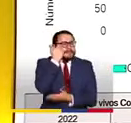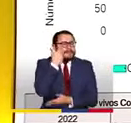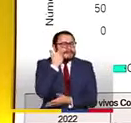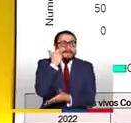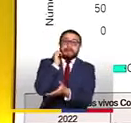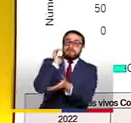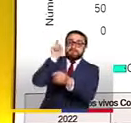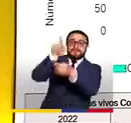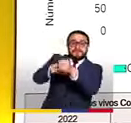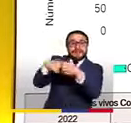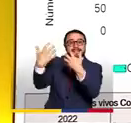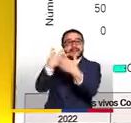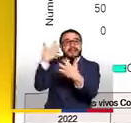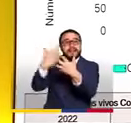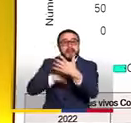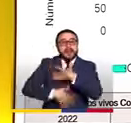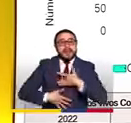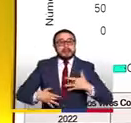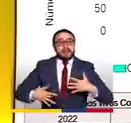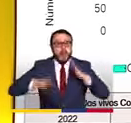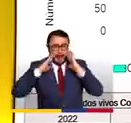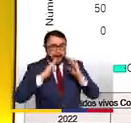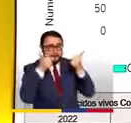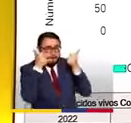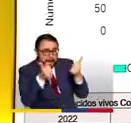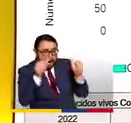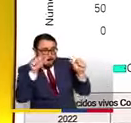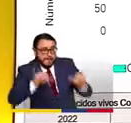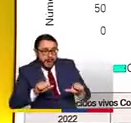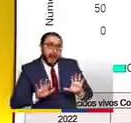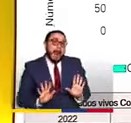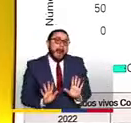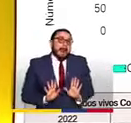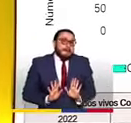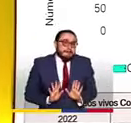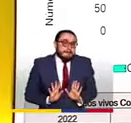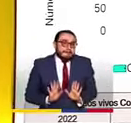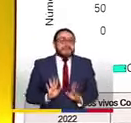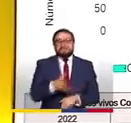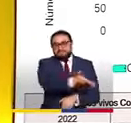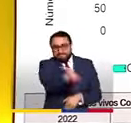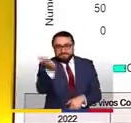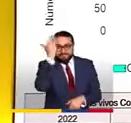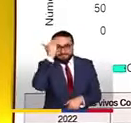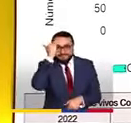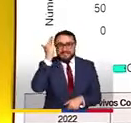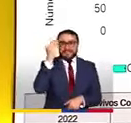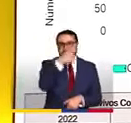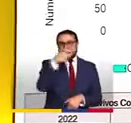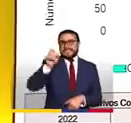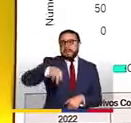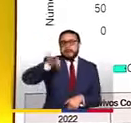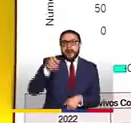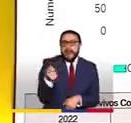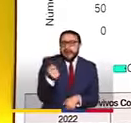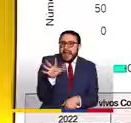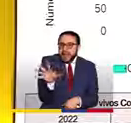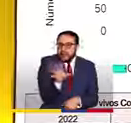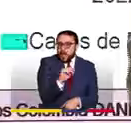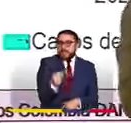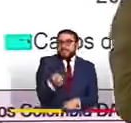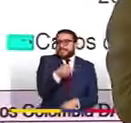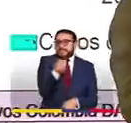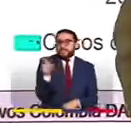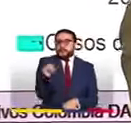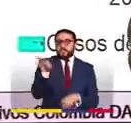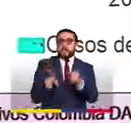Como todas ustedes y todos ustedes saben, pues casi el 100% de la población está en una EPS. Luego este